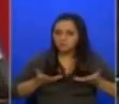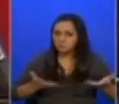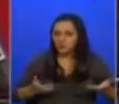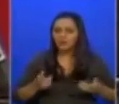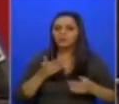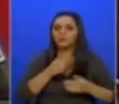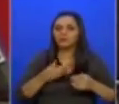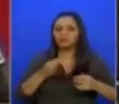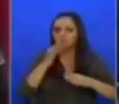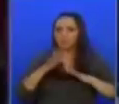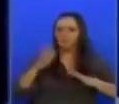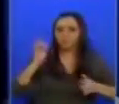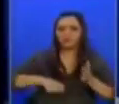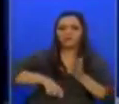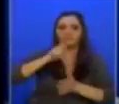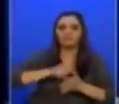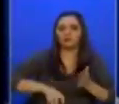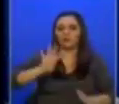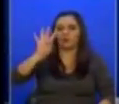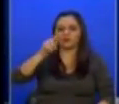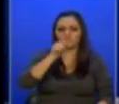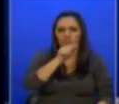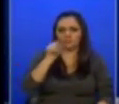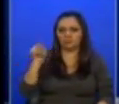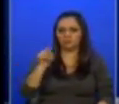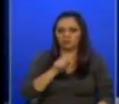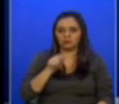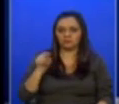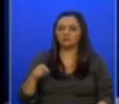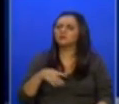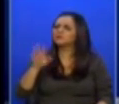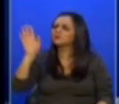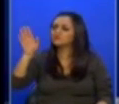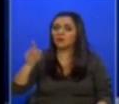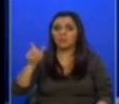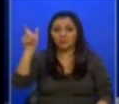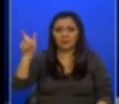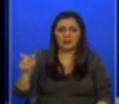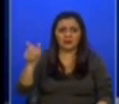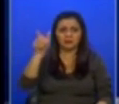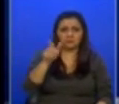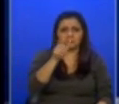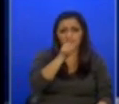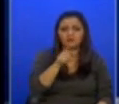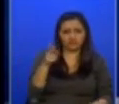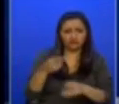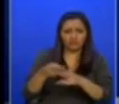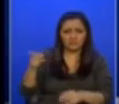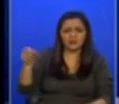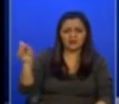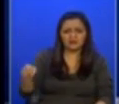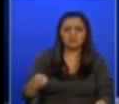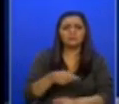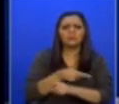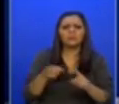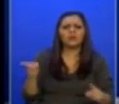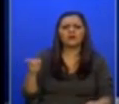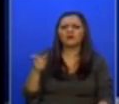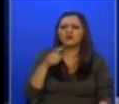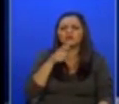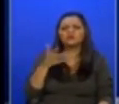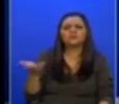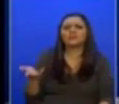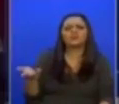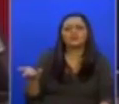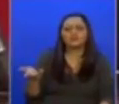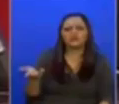relleno hidráulico y cuatro firmas. Bueno, pregunten a los cuatro ciudadanos. Los ciudadanos existen, pero nunca han firmado. Ni siquiera son de Baboyo, son de